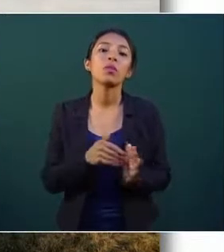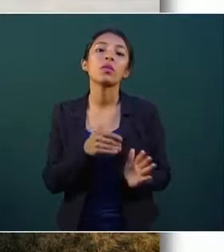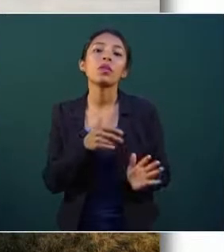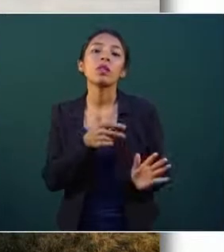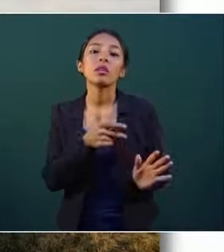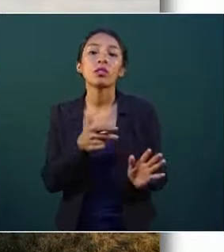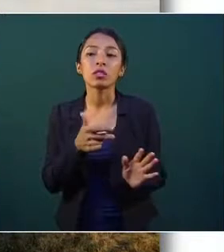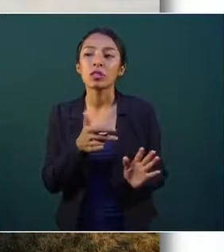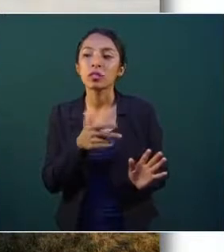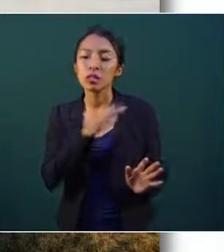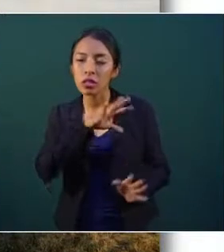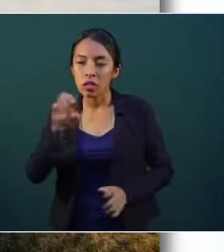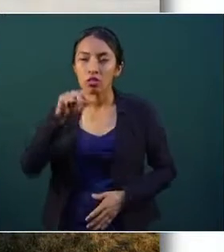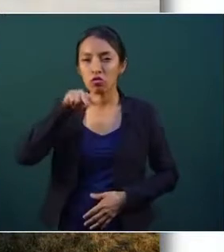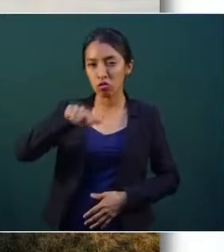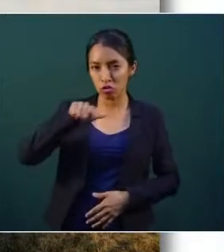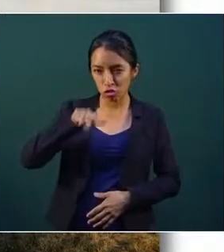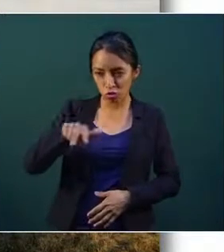Marina,